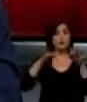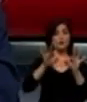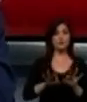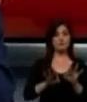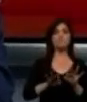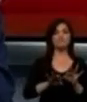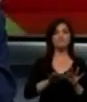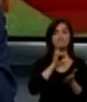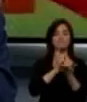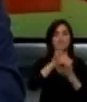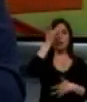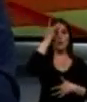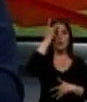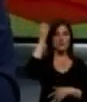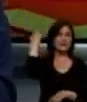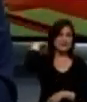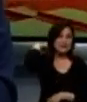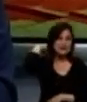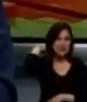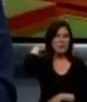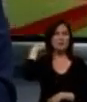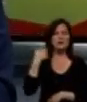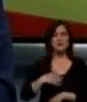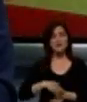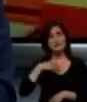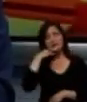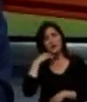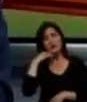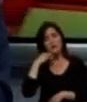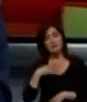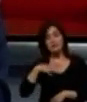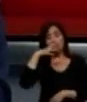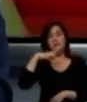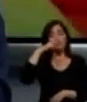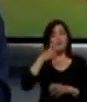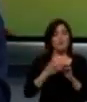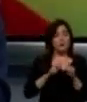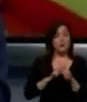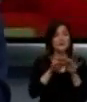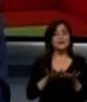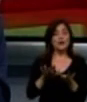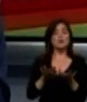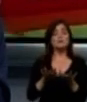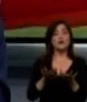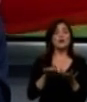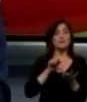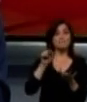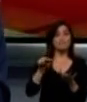de neumonía del ex presidente de la República Rafael Correa. La misma secretaria ejecutiva de Alianza País, Gabriela